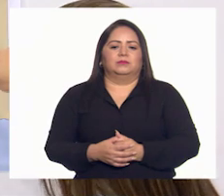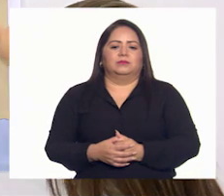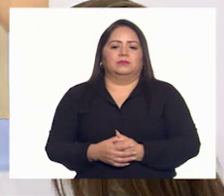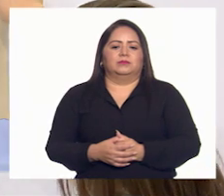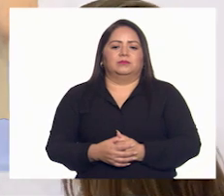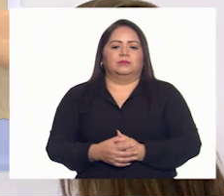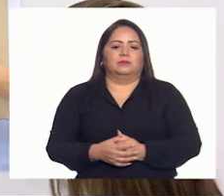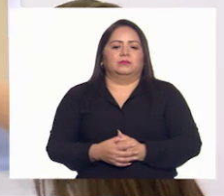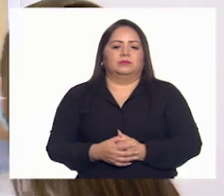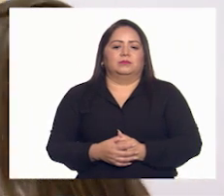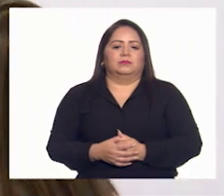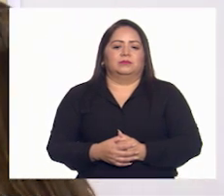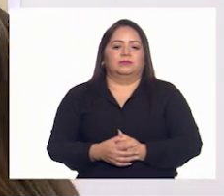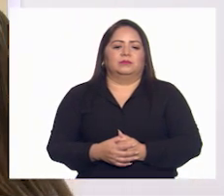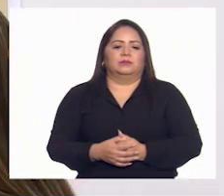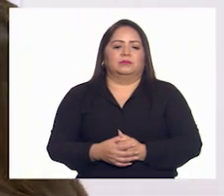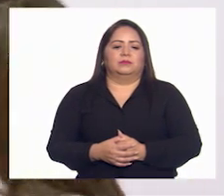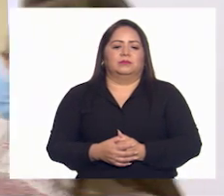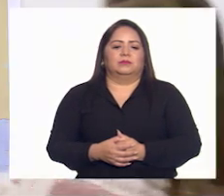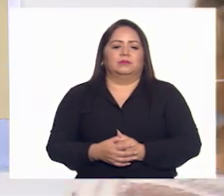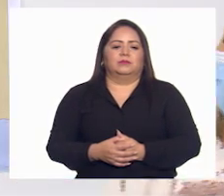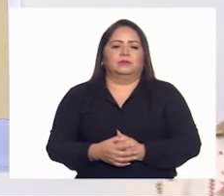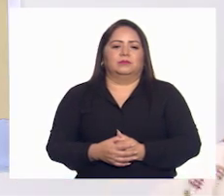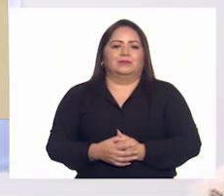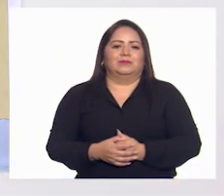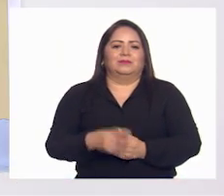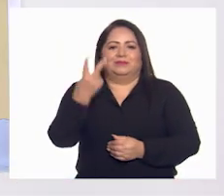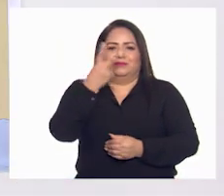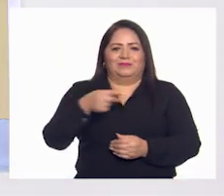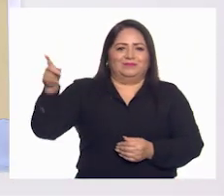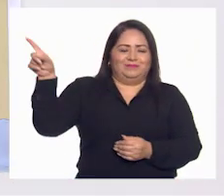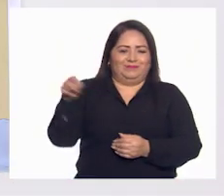yo. Desde aquí Y esta de regreso. para acá.